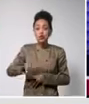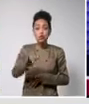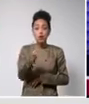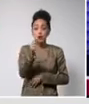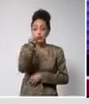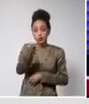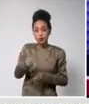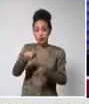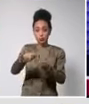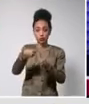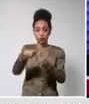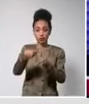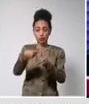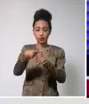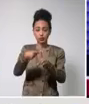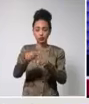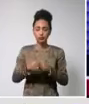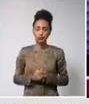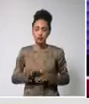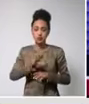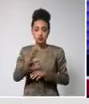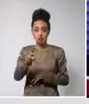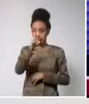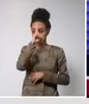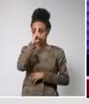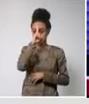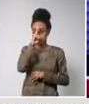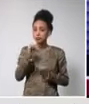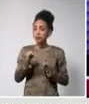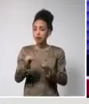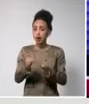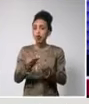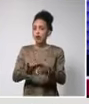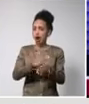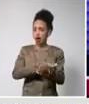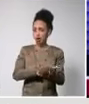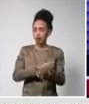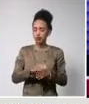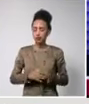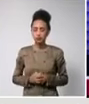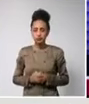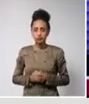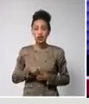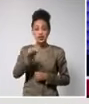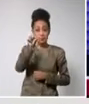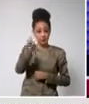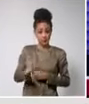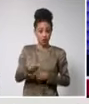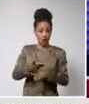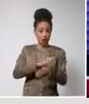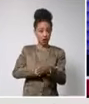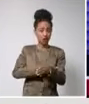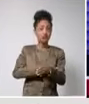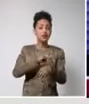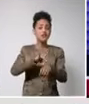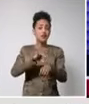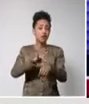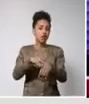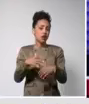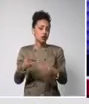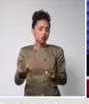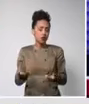caso positivo ya diagnosticado previamente, que padecía de una enfermedad que